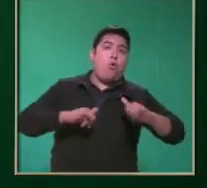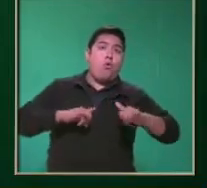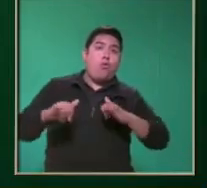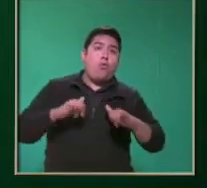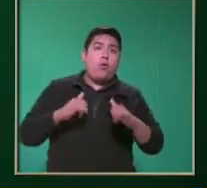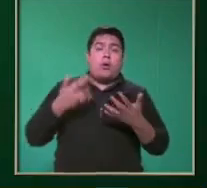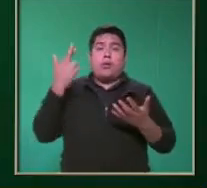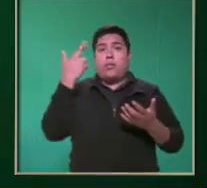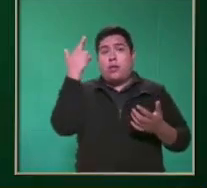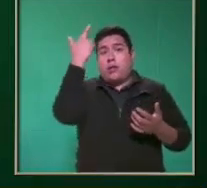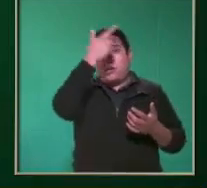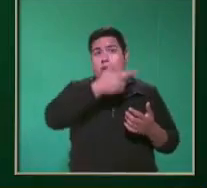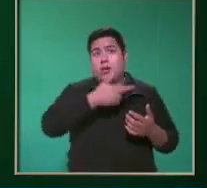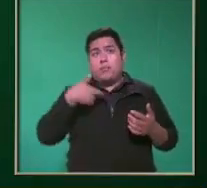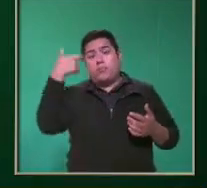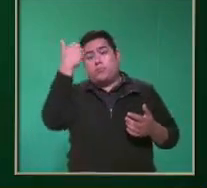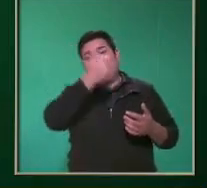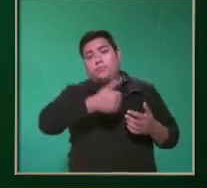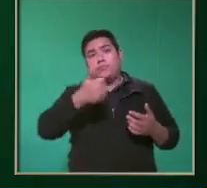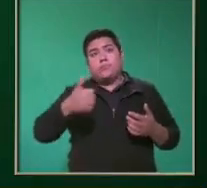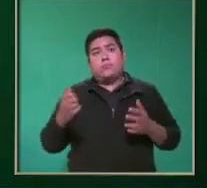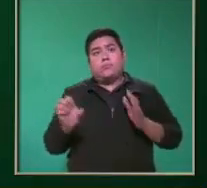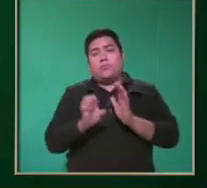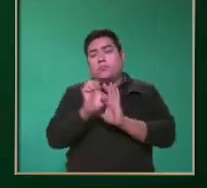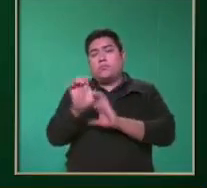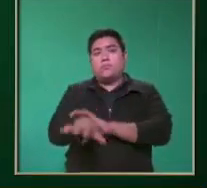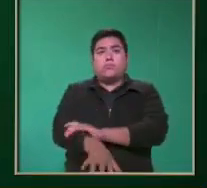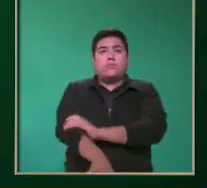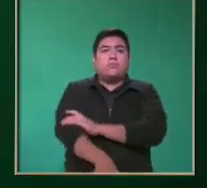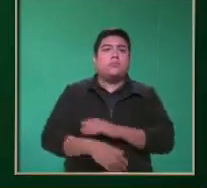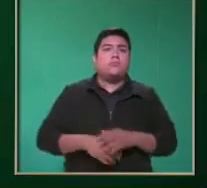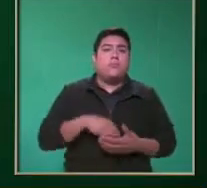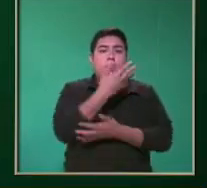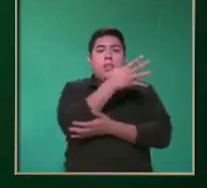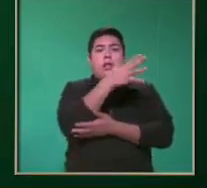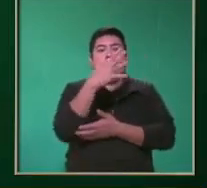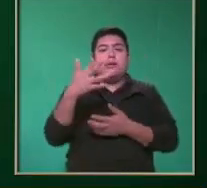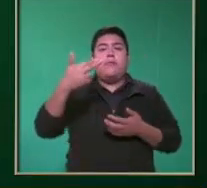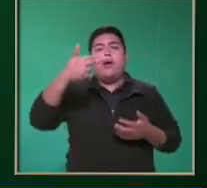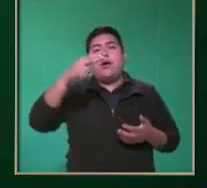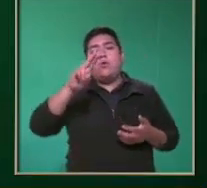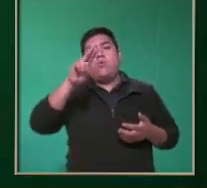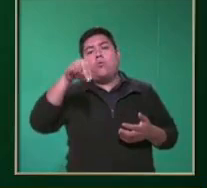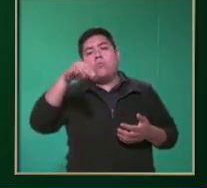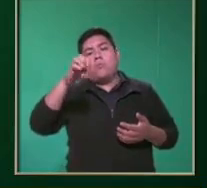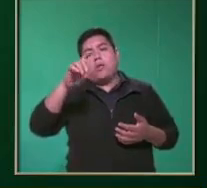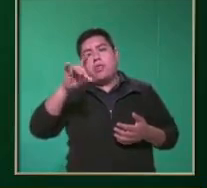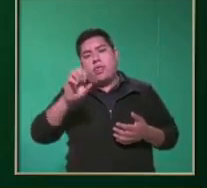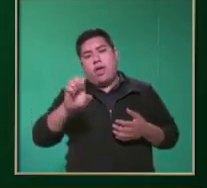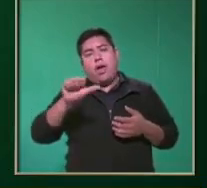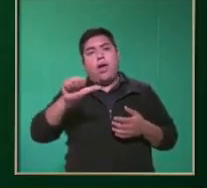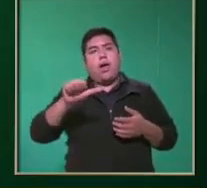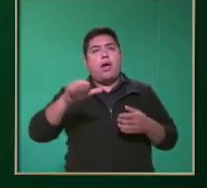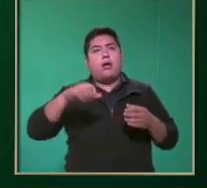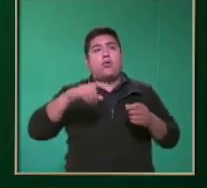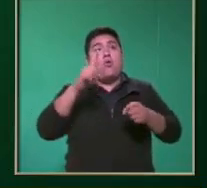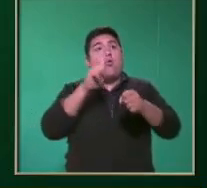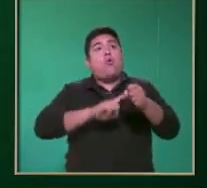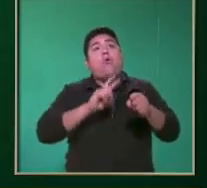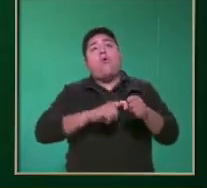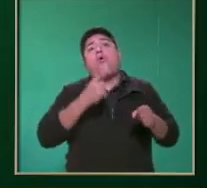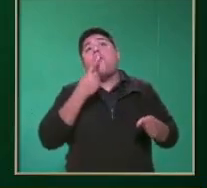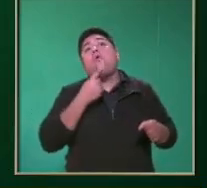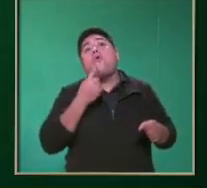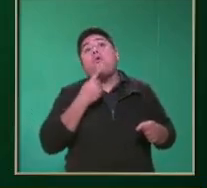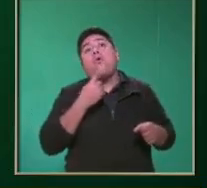estar revisando cada una de ellas. Si te decía, por ejemplo, la selva húmeda, que en este caso está con color rojo, se